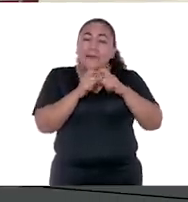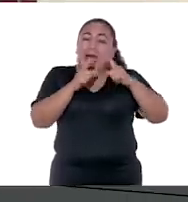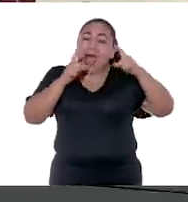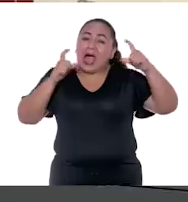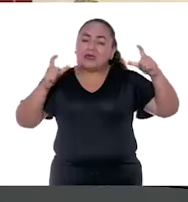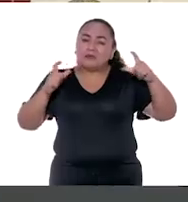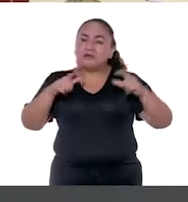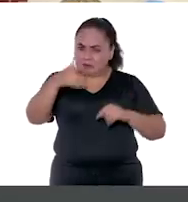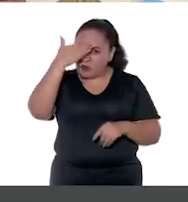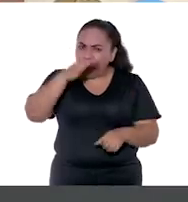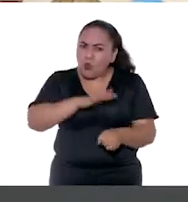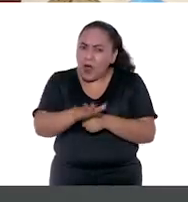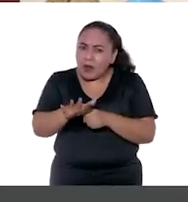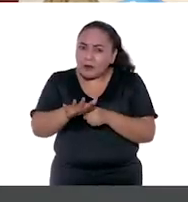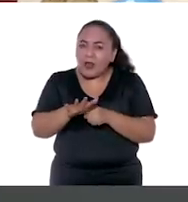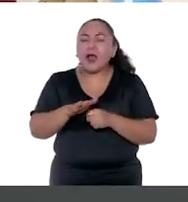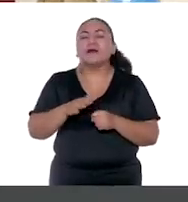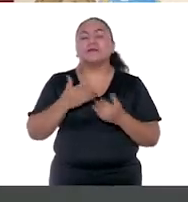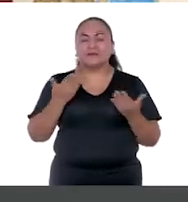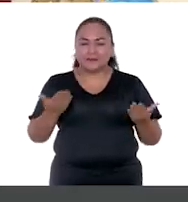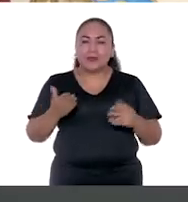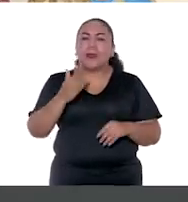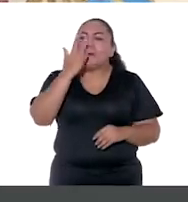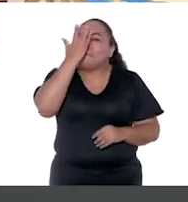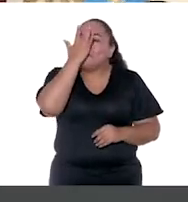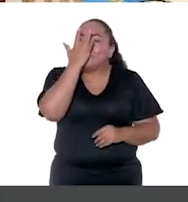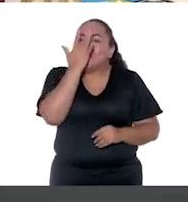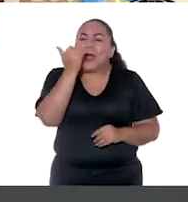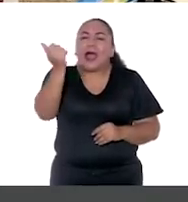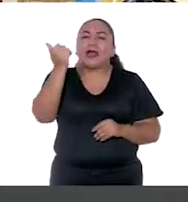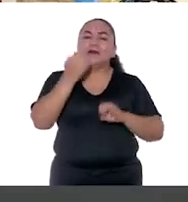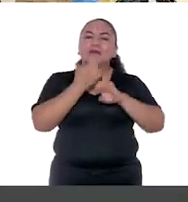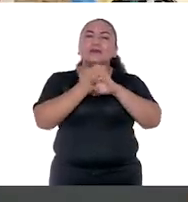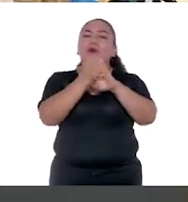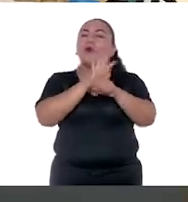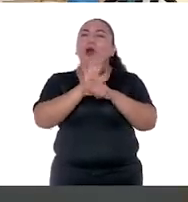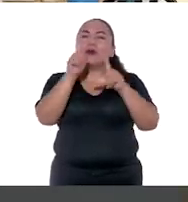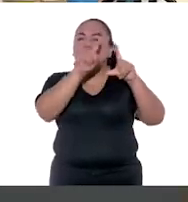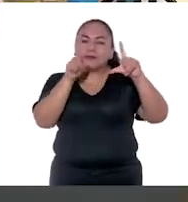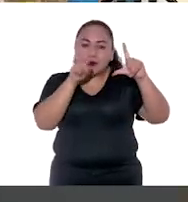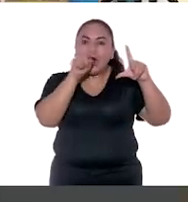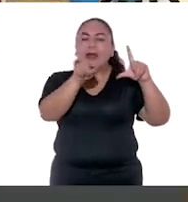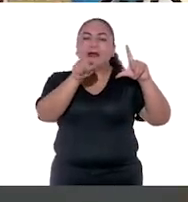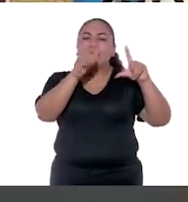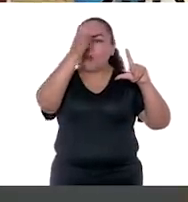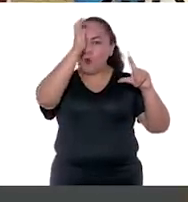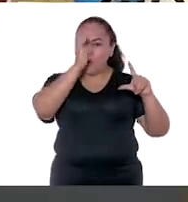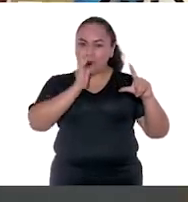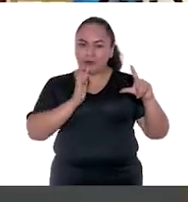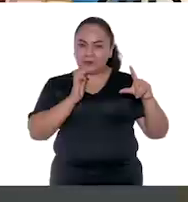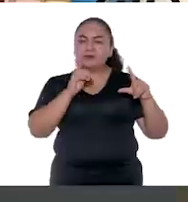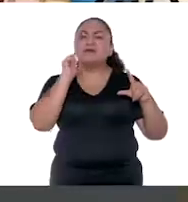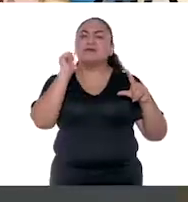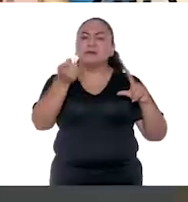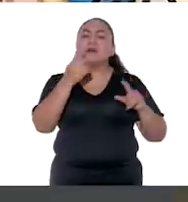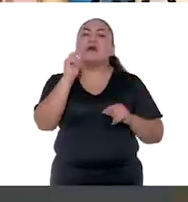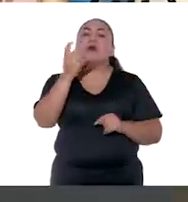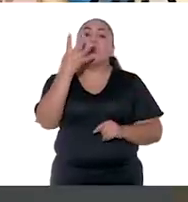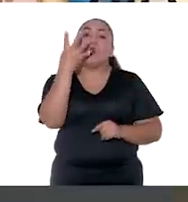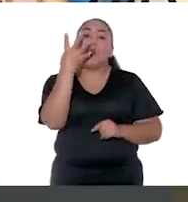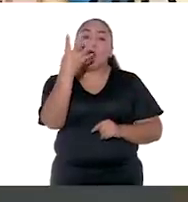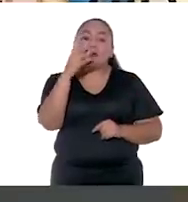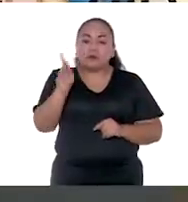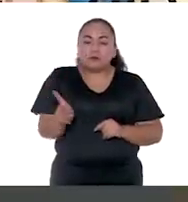es? Así es, el mágico estado de Coahuila. Y por mágico nos referimos al pueblo de Cuatro